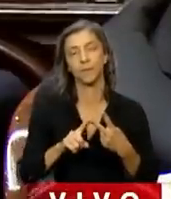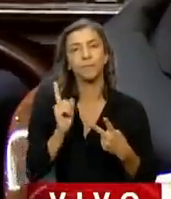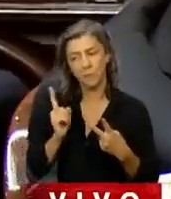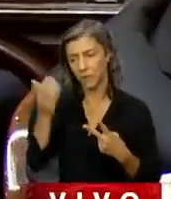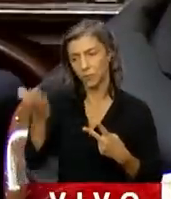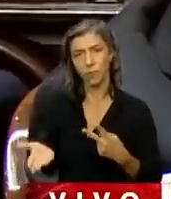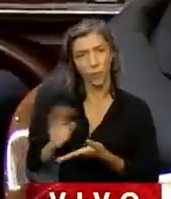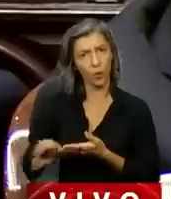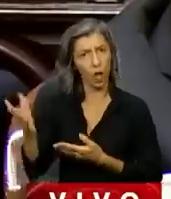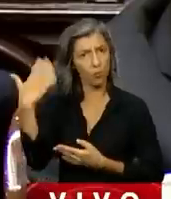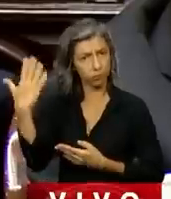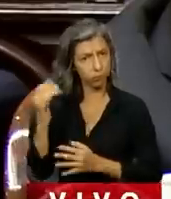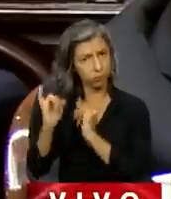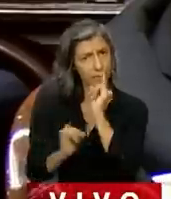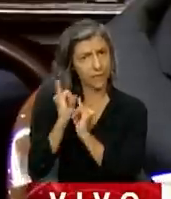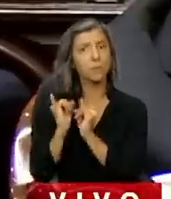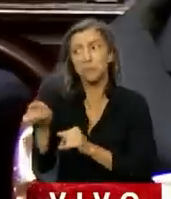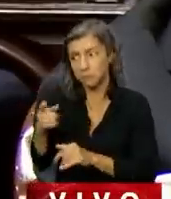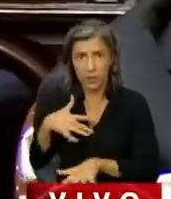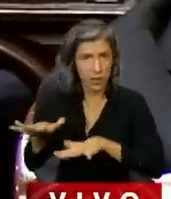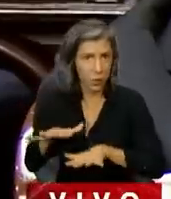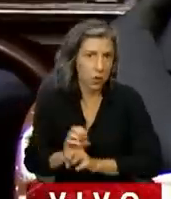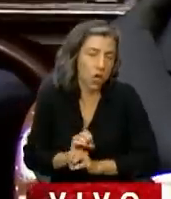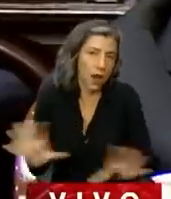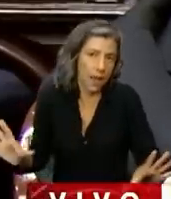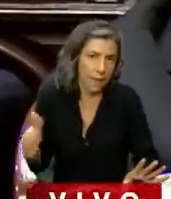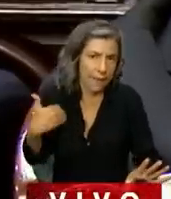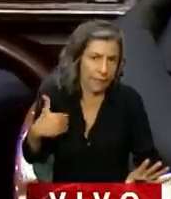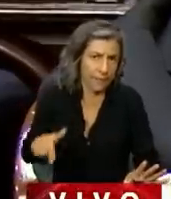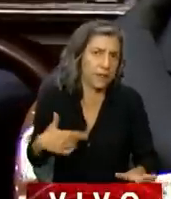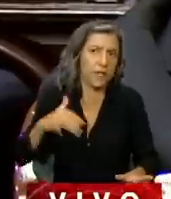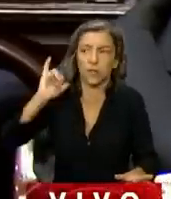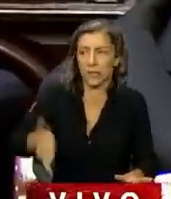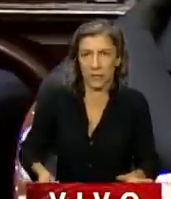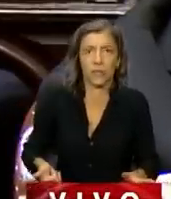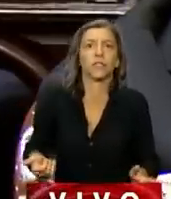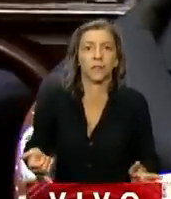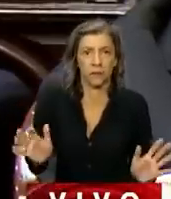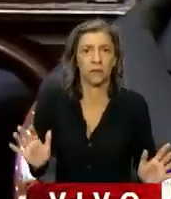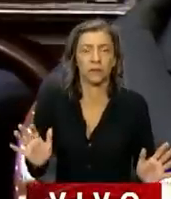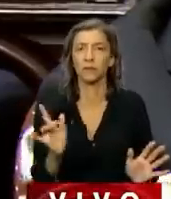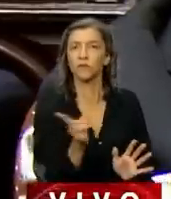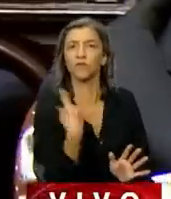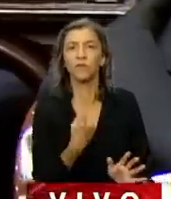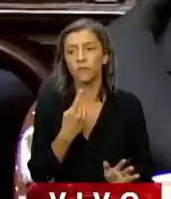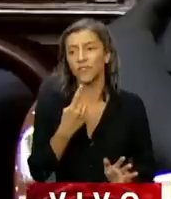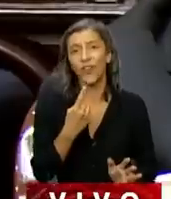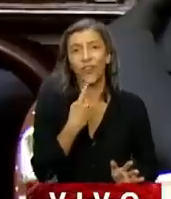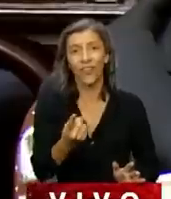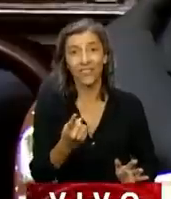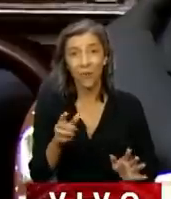estamos en una situación de extrema gravedad en la Argentina. Y no lo venimos a decir